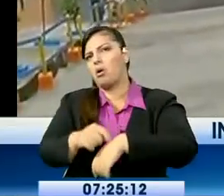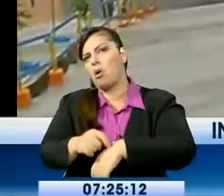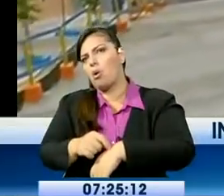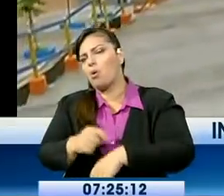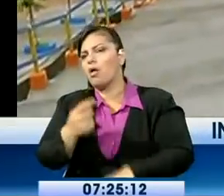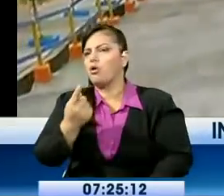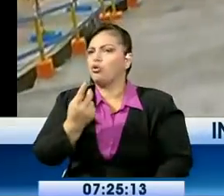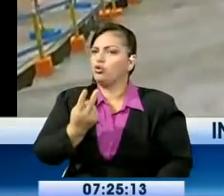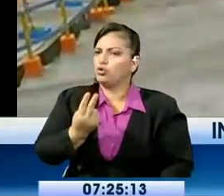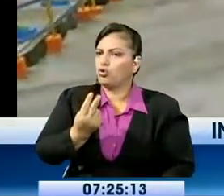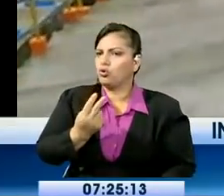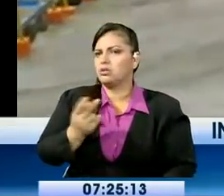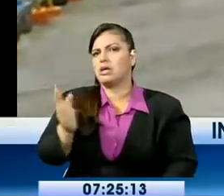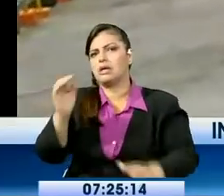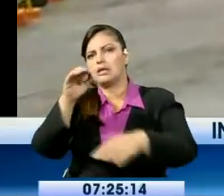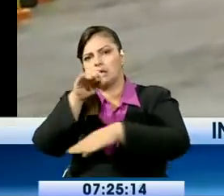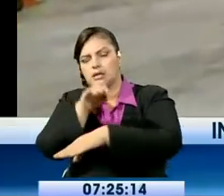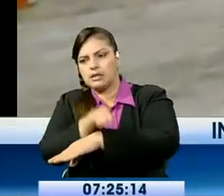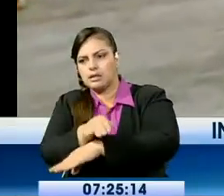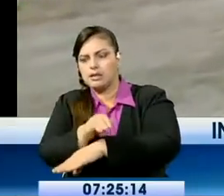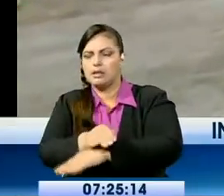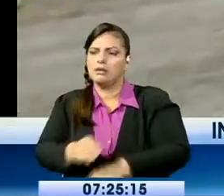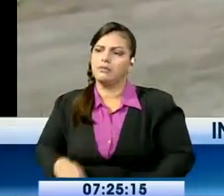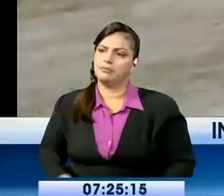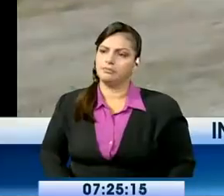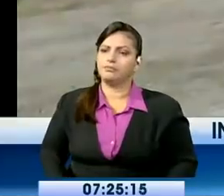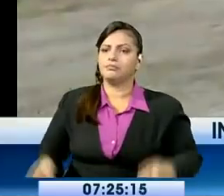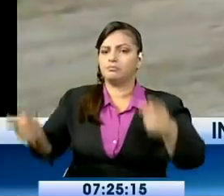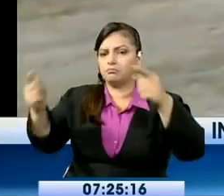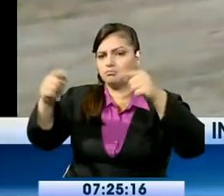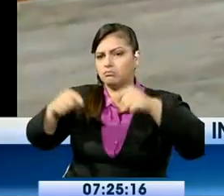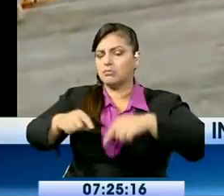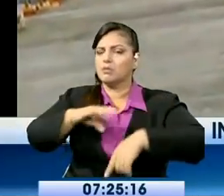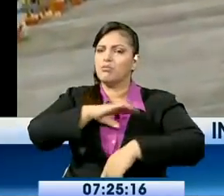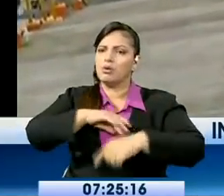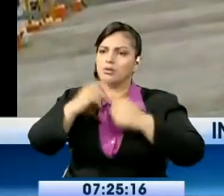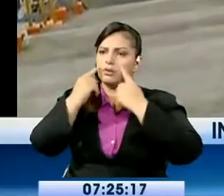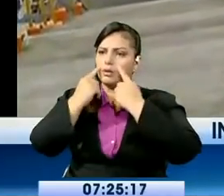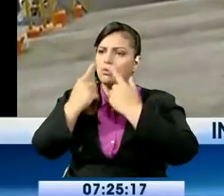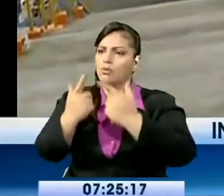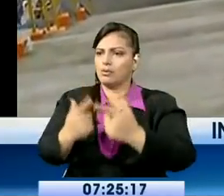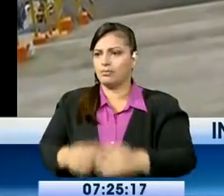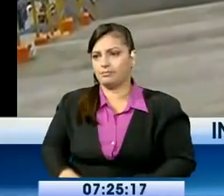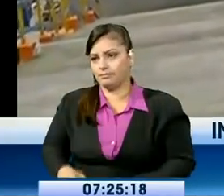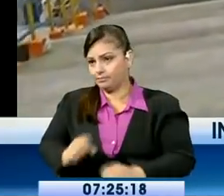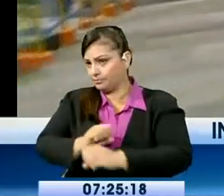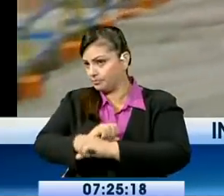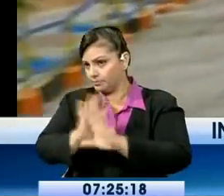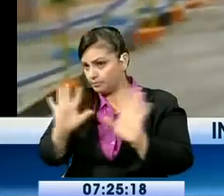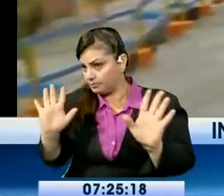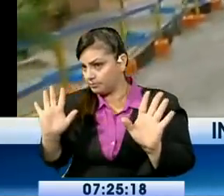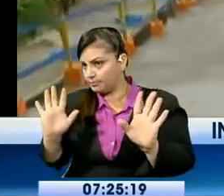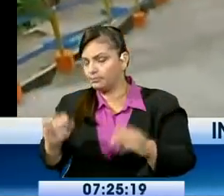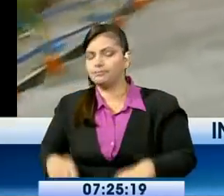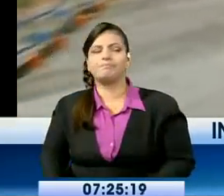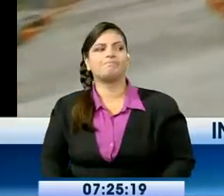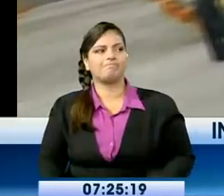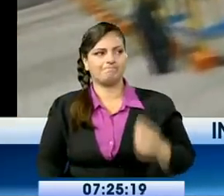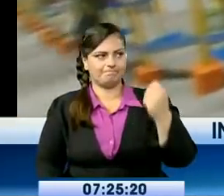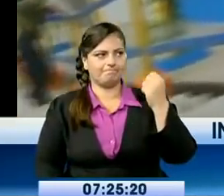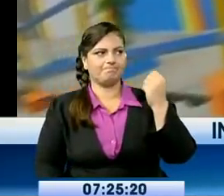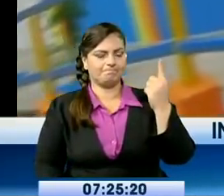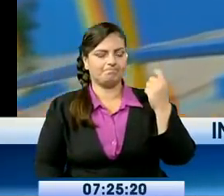antisocial. Sí, aquí ya le expliqué al señor de... Ok, perfecto. Justamente atendiendo a ese clamor por parte